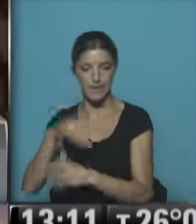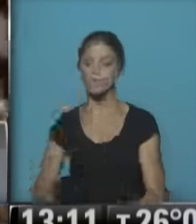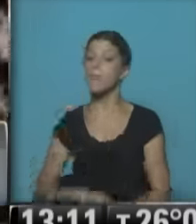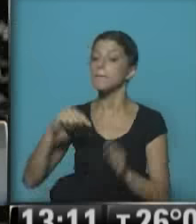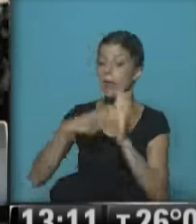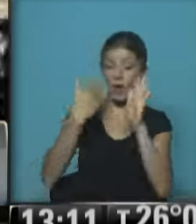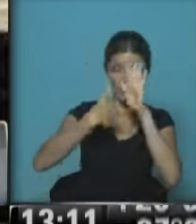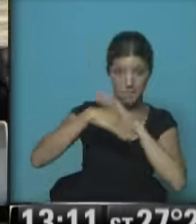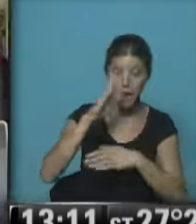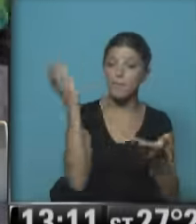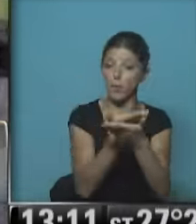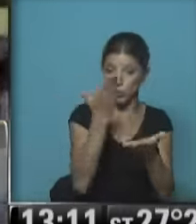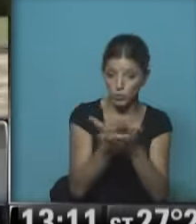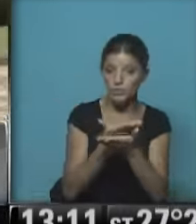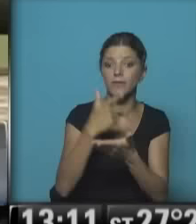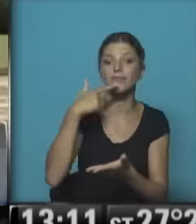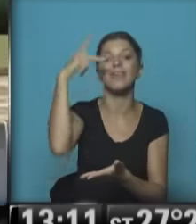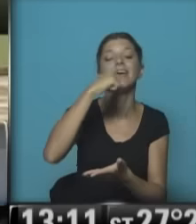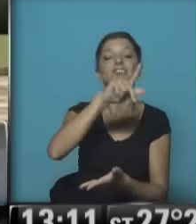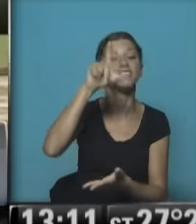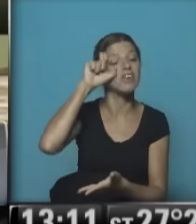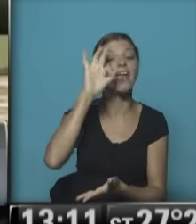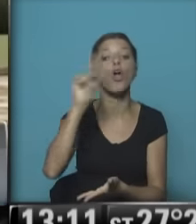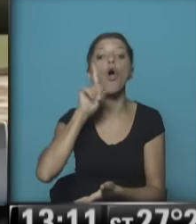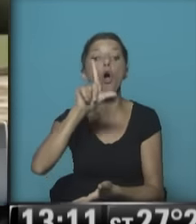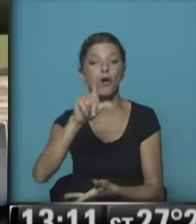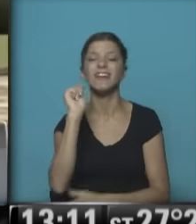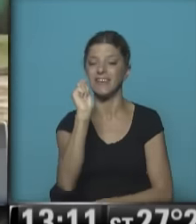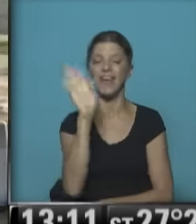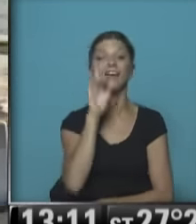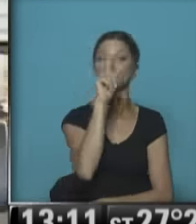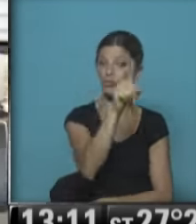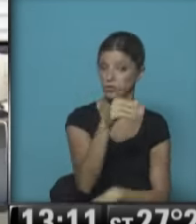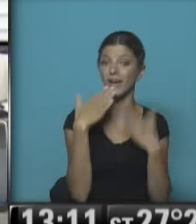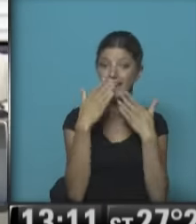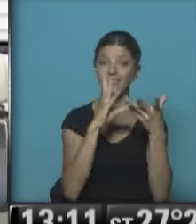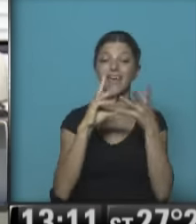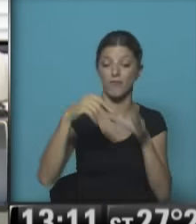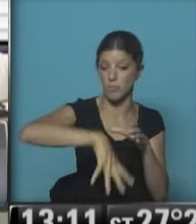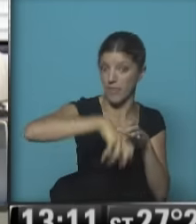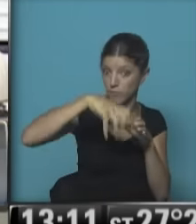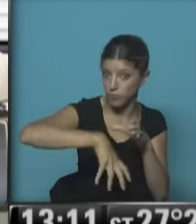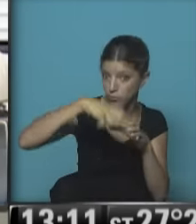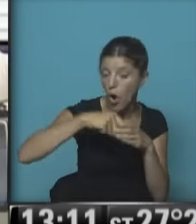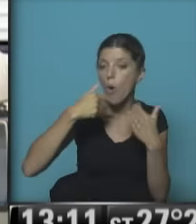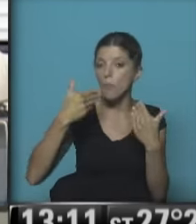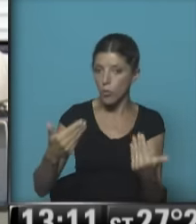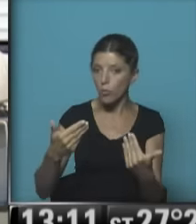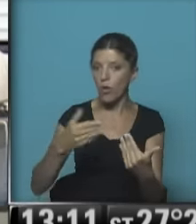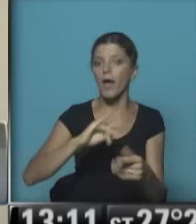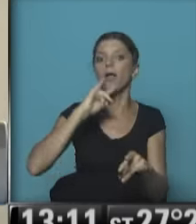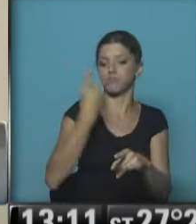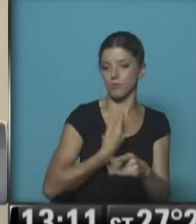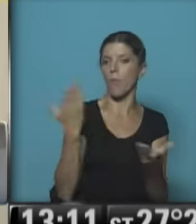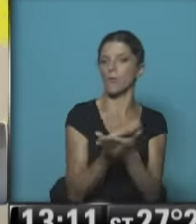de shale oil es Estados Unidos, que gracias a este sistema de extracción logró el autoabastecimiento,